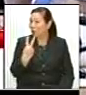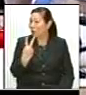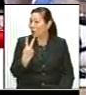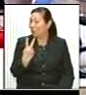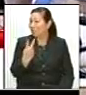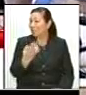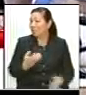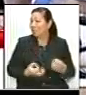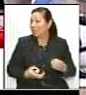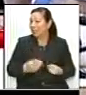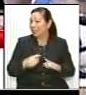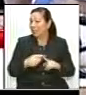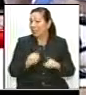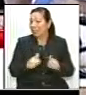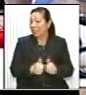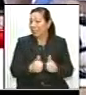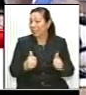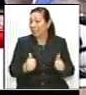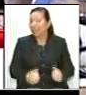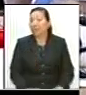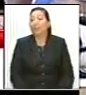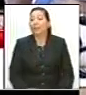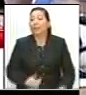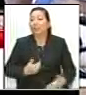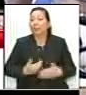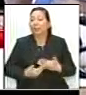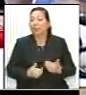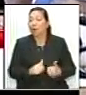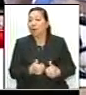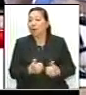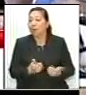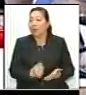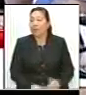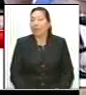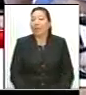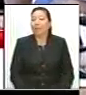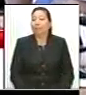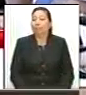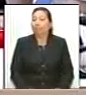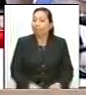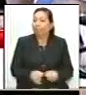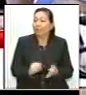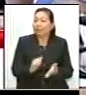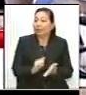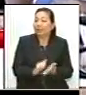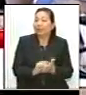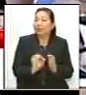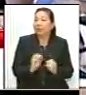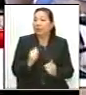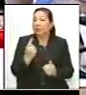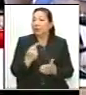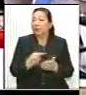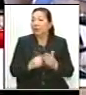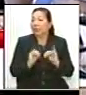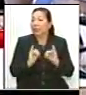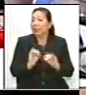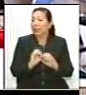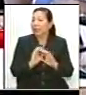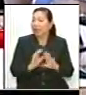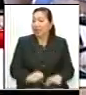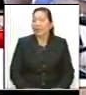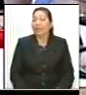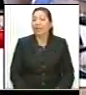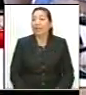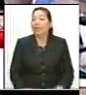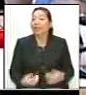dos sentencias del tribunal separadas, son continuidad una de la otra, porque la segunda es interpretativa, si en la primera queda claramente establecido que se